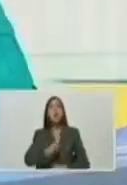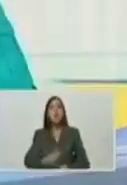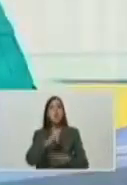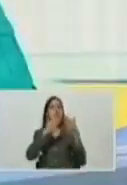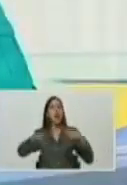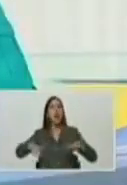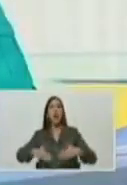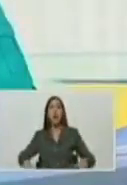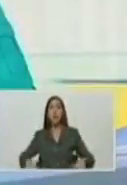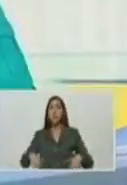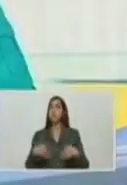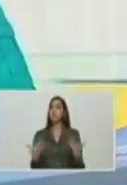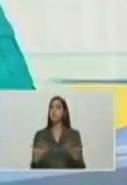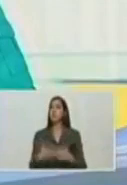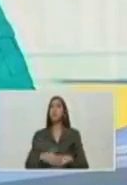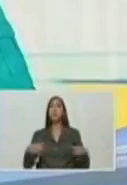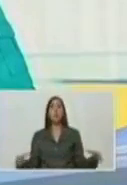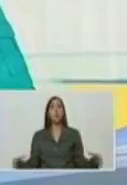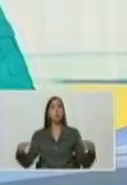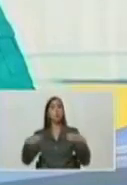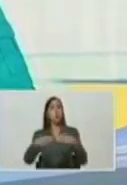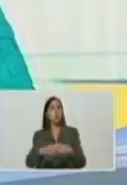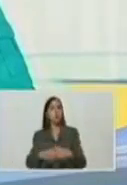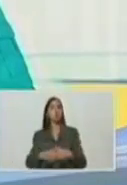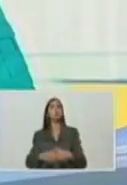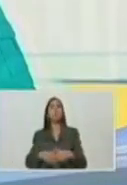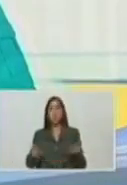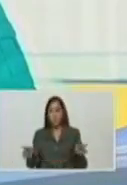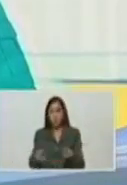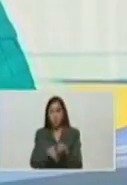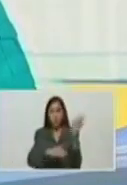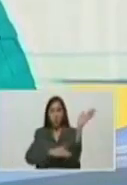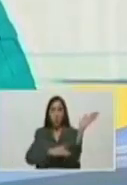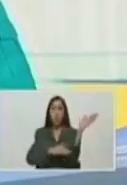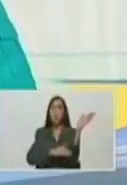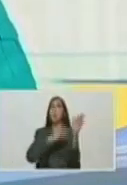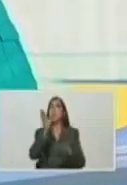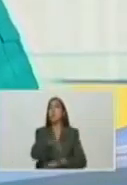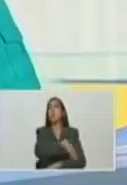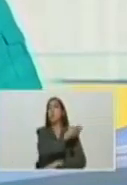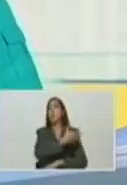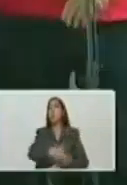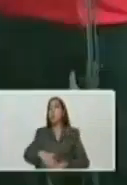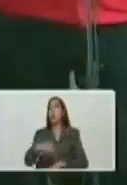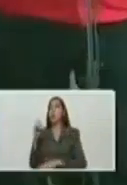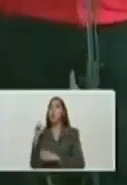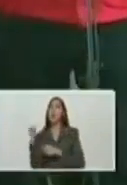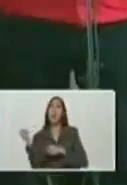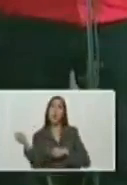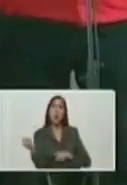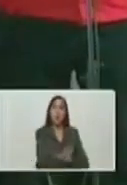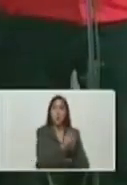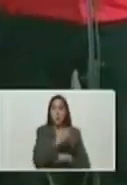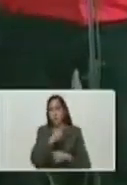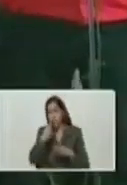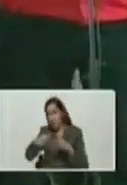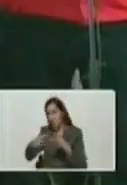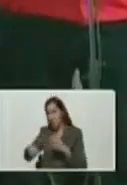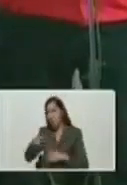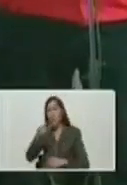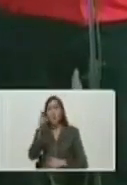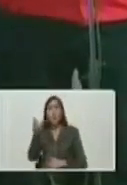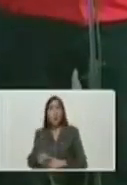Los Grandes Ligas de la Gaita Nacional. Grandes Ligas, generales en jefe,